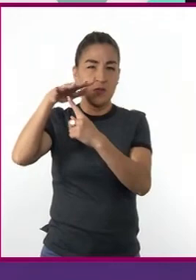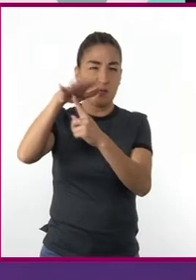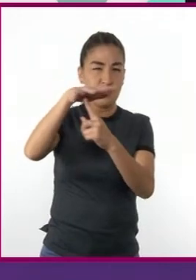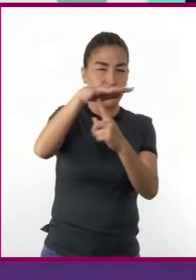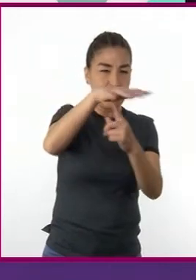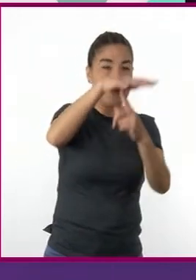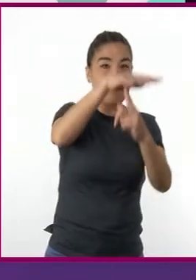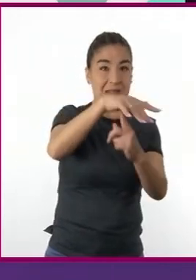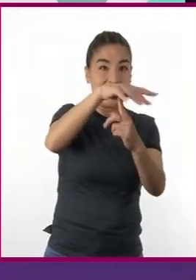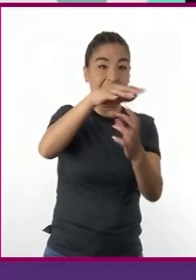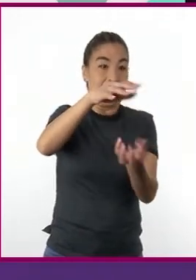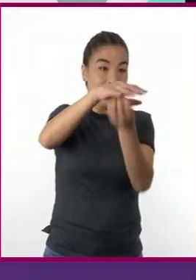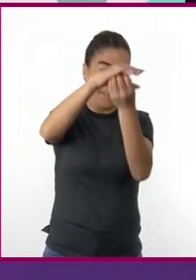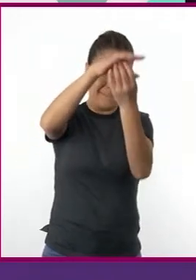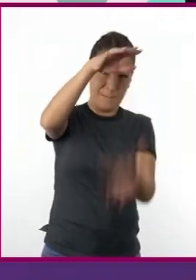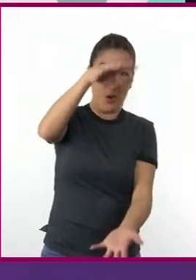suelo?